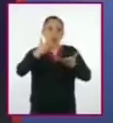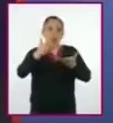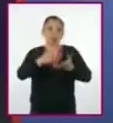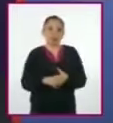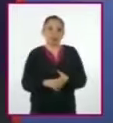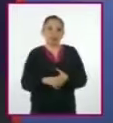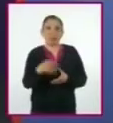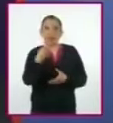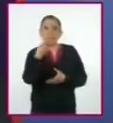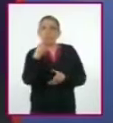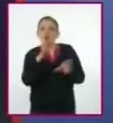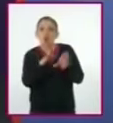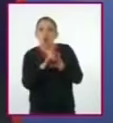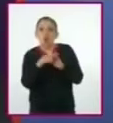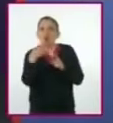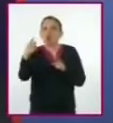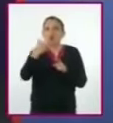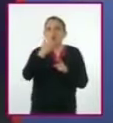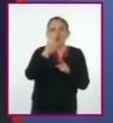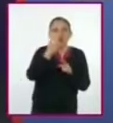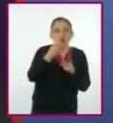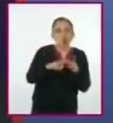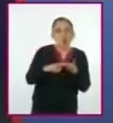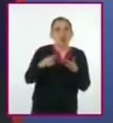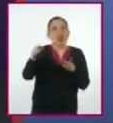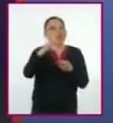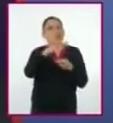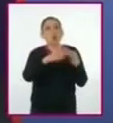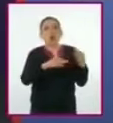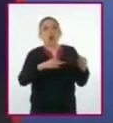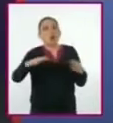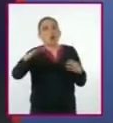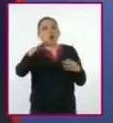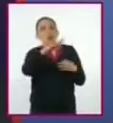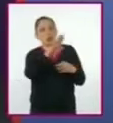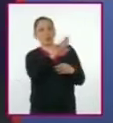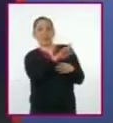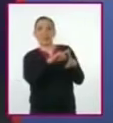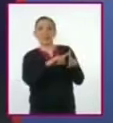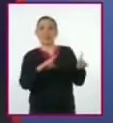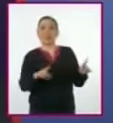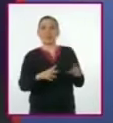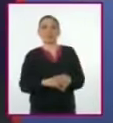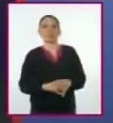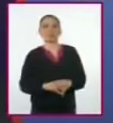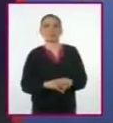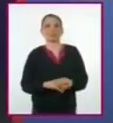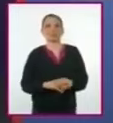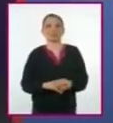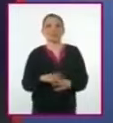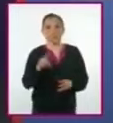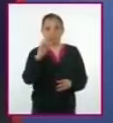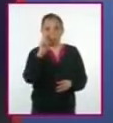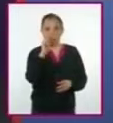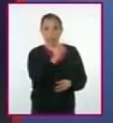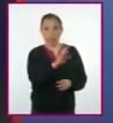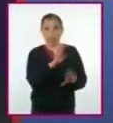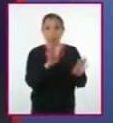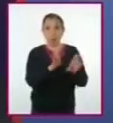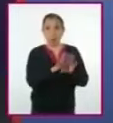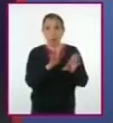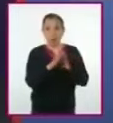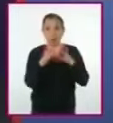el habla, sus costumbres y todo aquello que los hace distintivos. ¿Te diste cuenta cómo